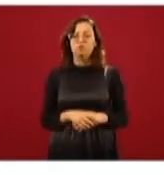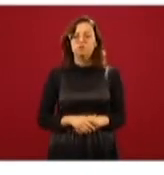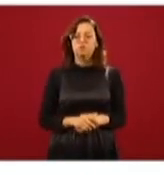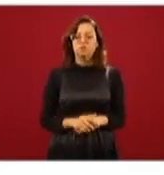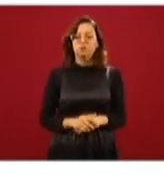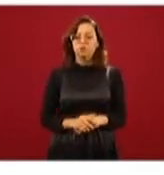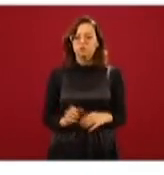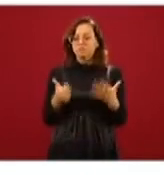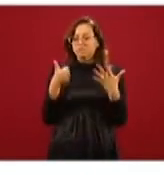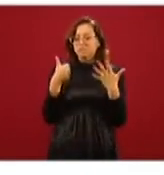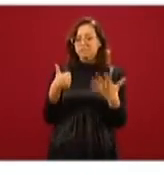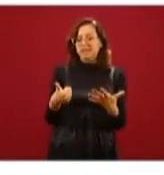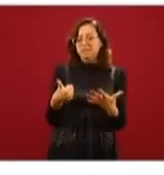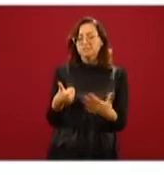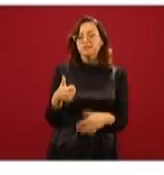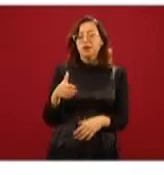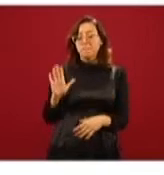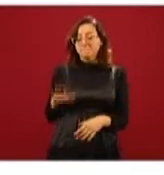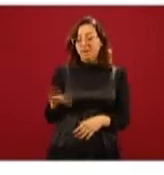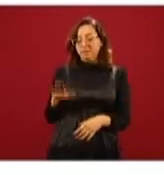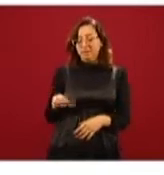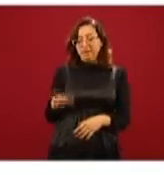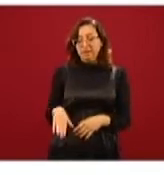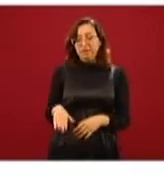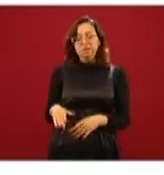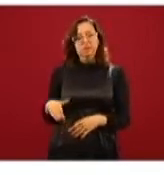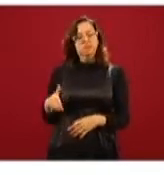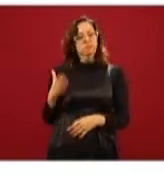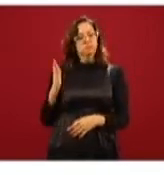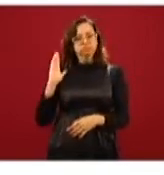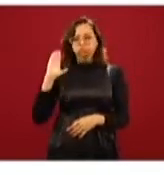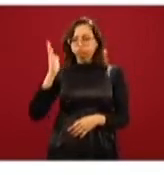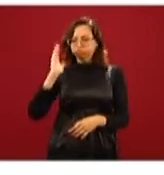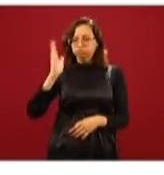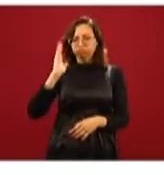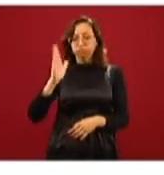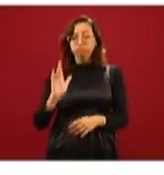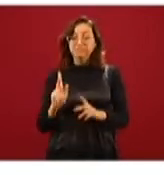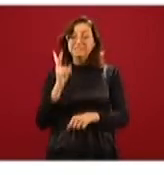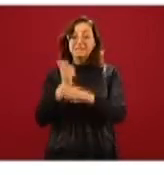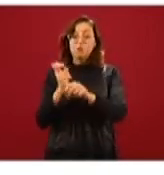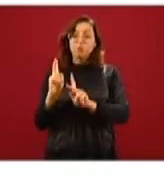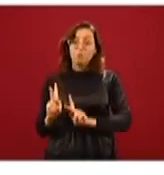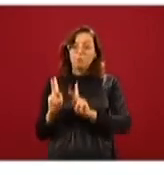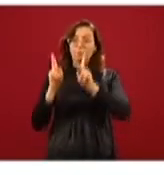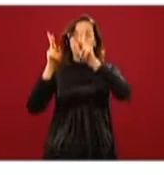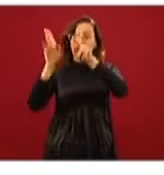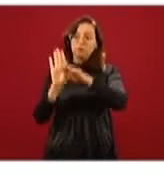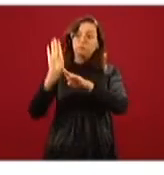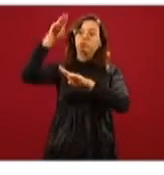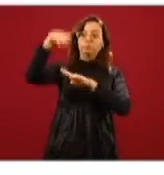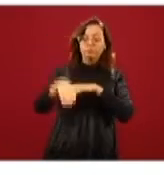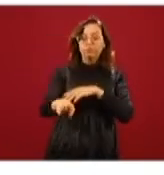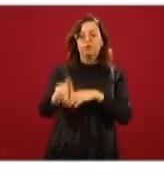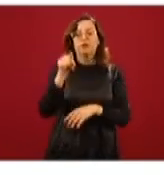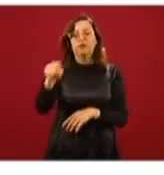para llegar en un segundo piso desde Periférico hasta el circuito exterior mexiquense a la altura de Cuautitlán